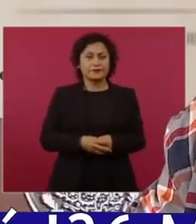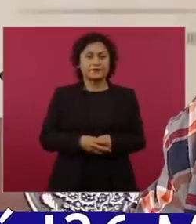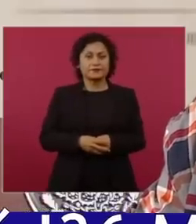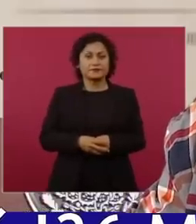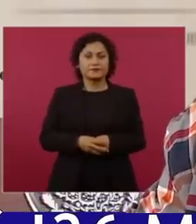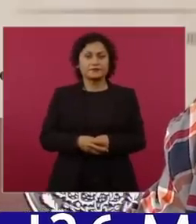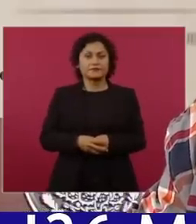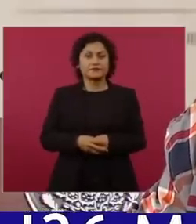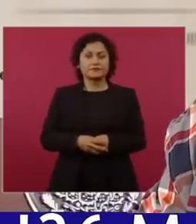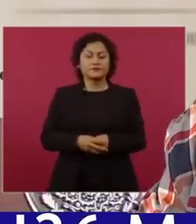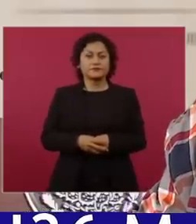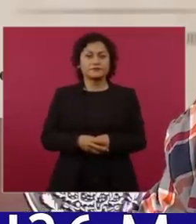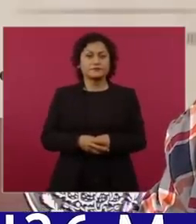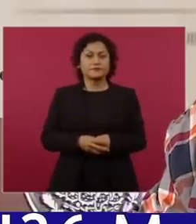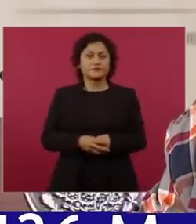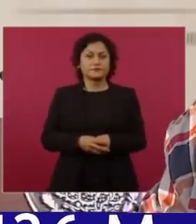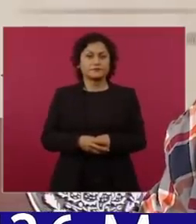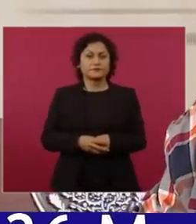simpatizantes de